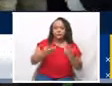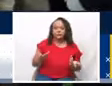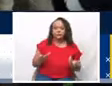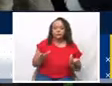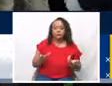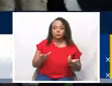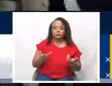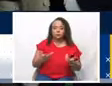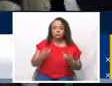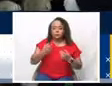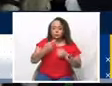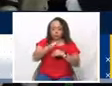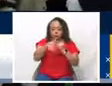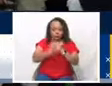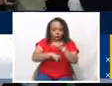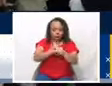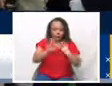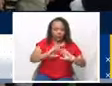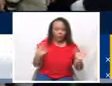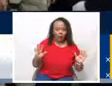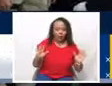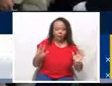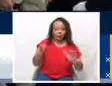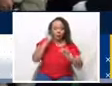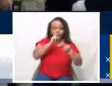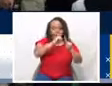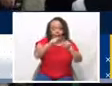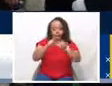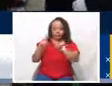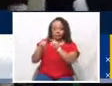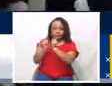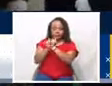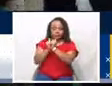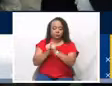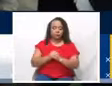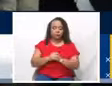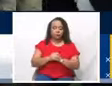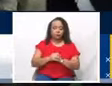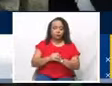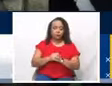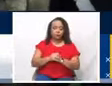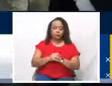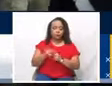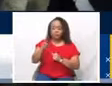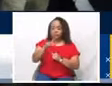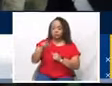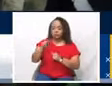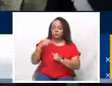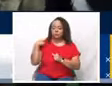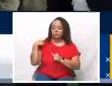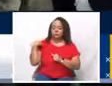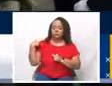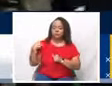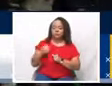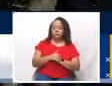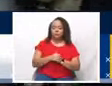de alto rendimiento y creemos que todo es fútbol. No, para diferentes deportes, o sea, sí, por Dios. Compañeros. Dígame.